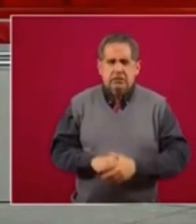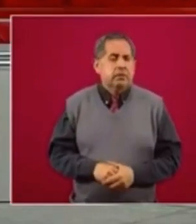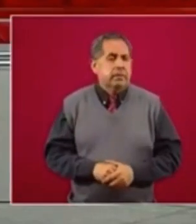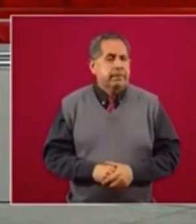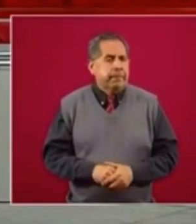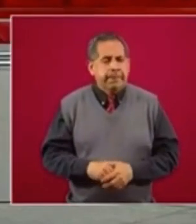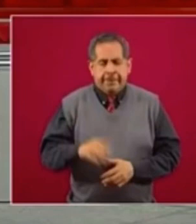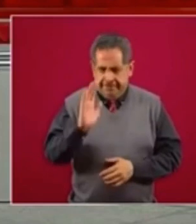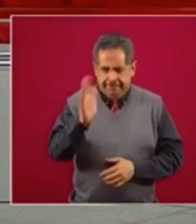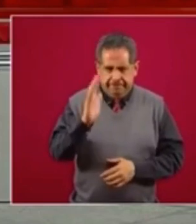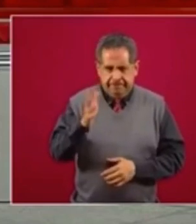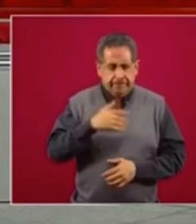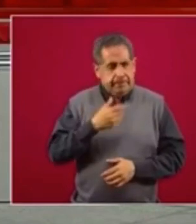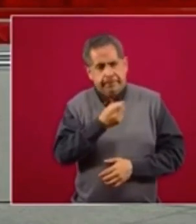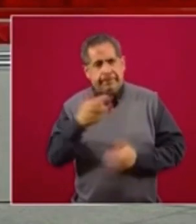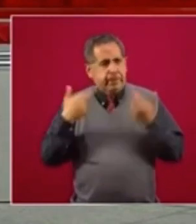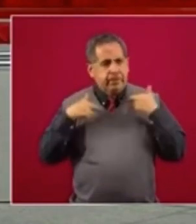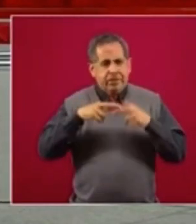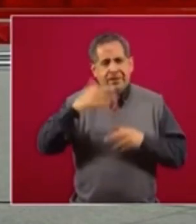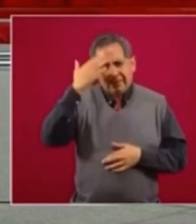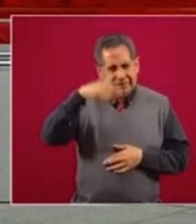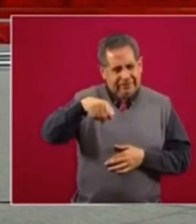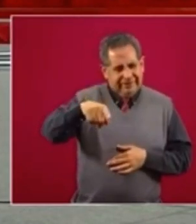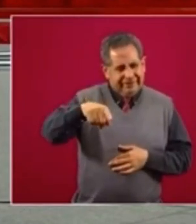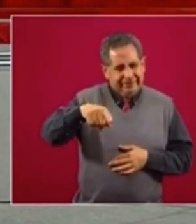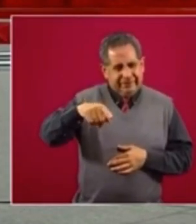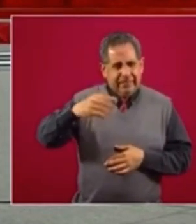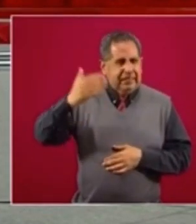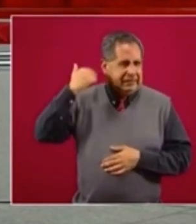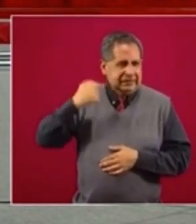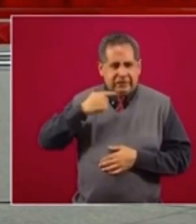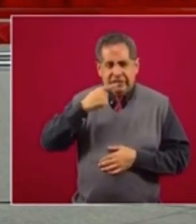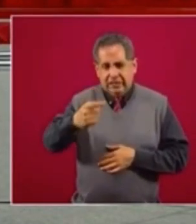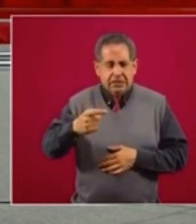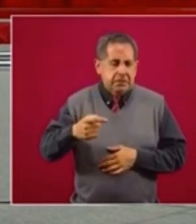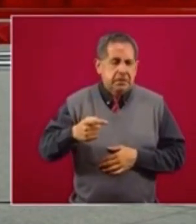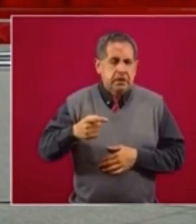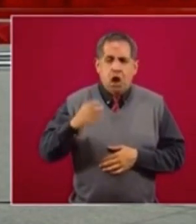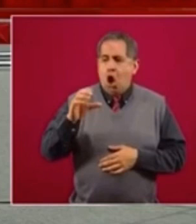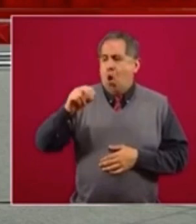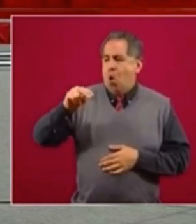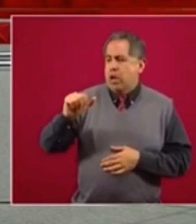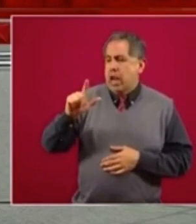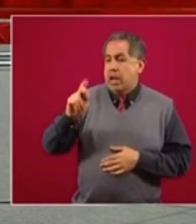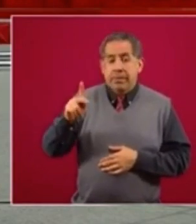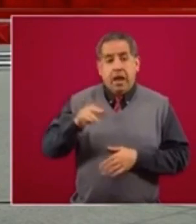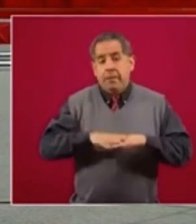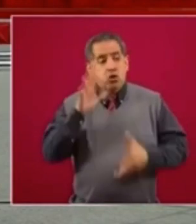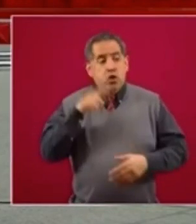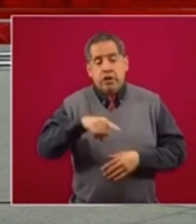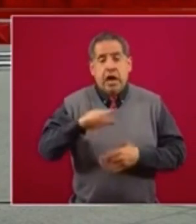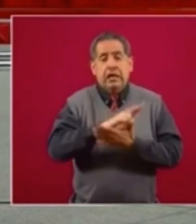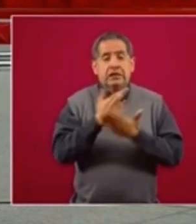tenemos profesores, como lo decía en la otra reunión que tuvimos en CONALEP, casi todos son contratados